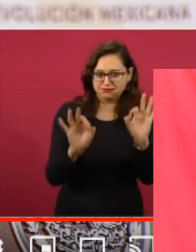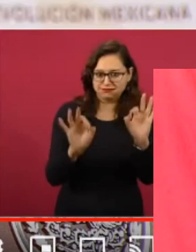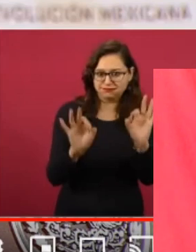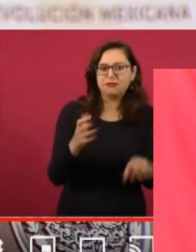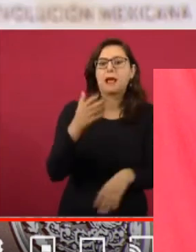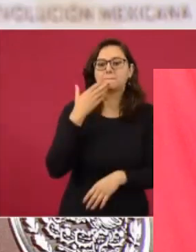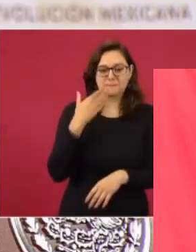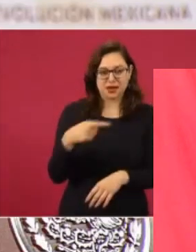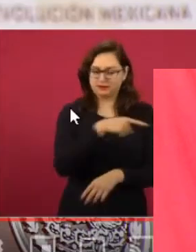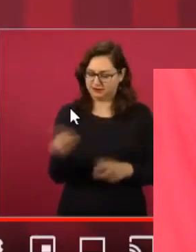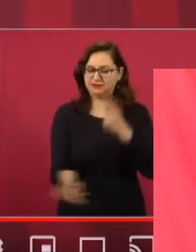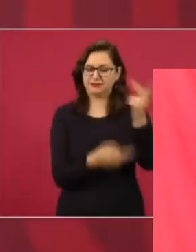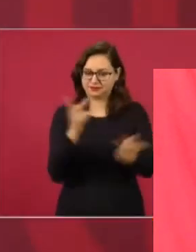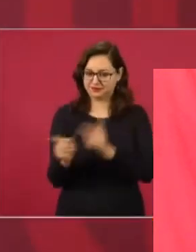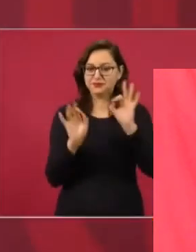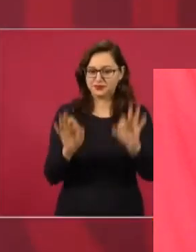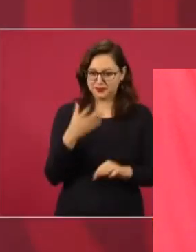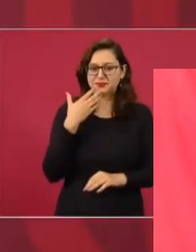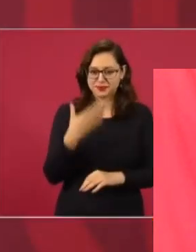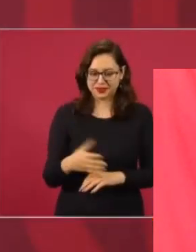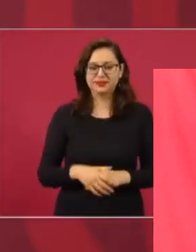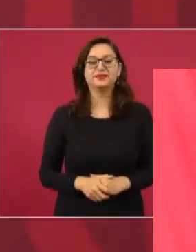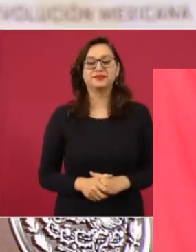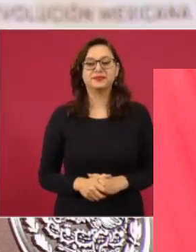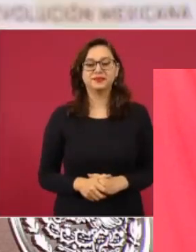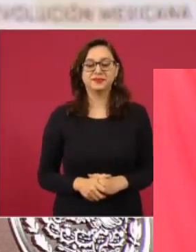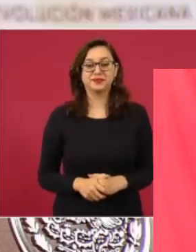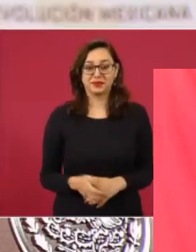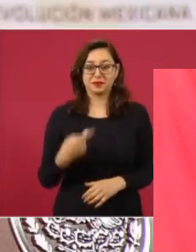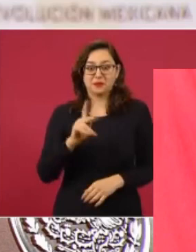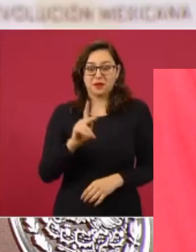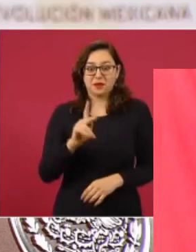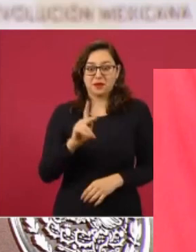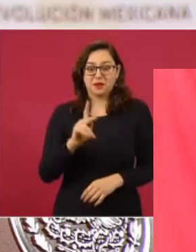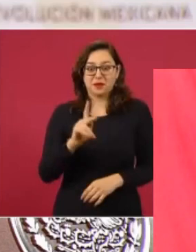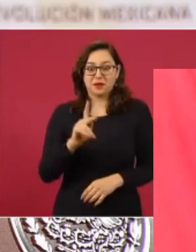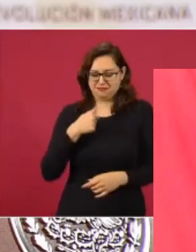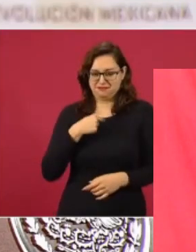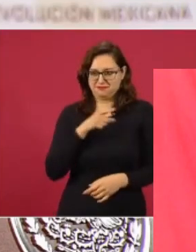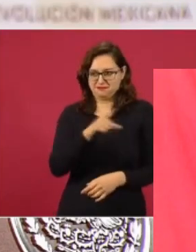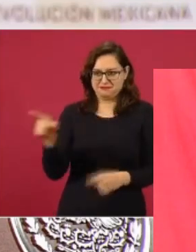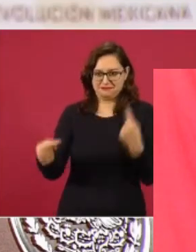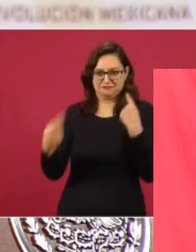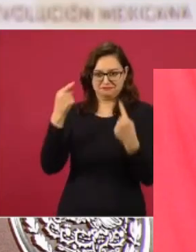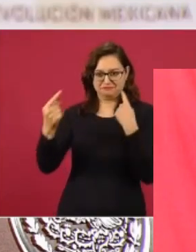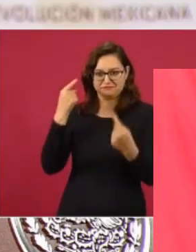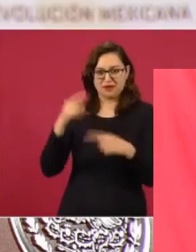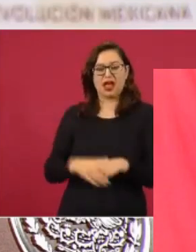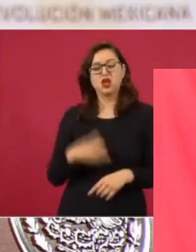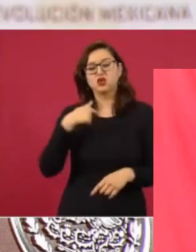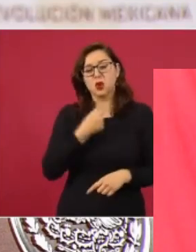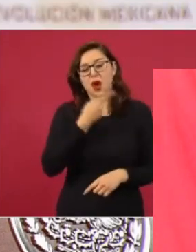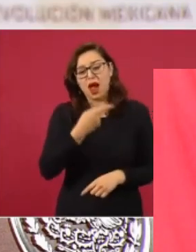Buenas, pero Este A mí es el que me Este Reprochan Que hablo muy